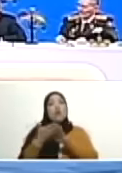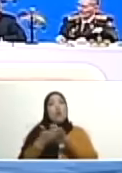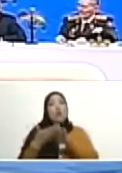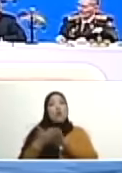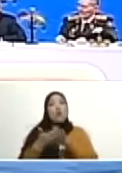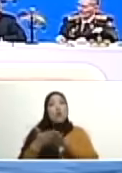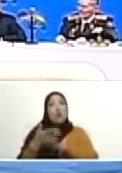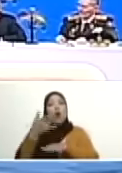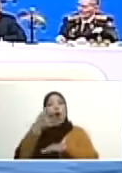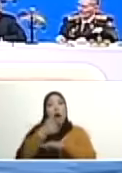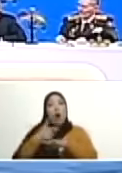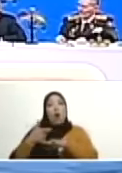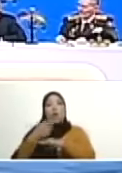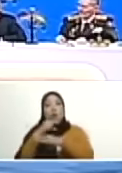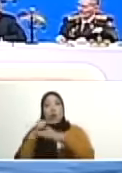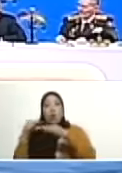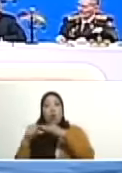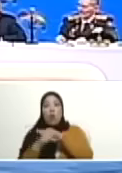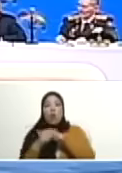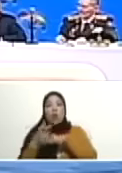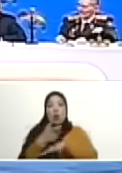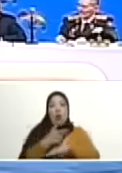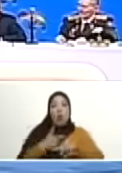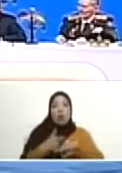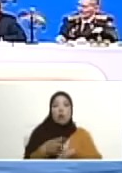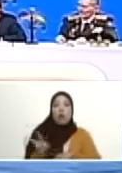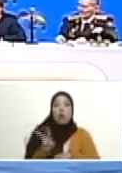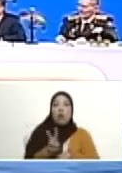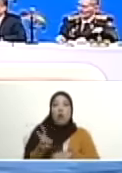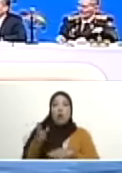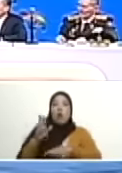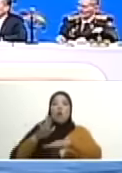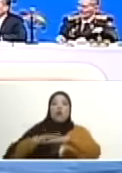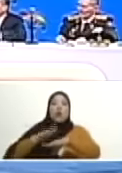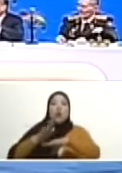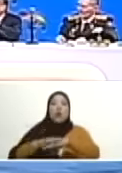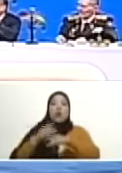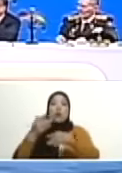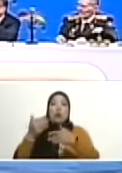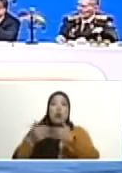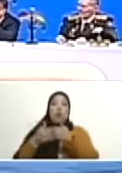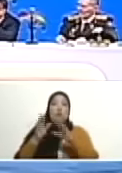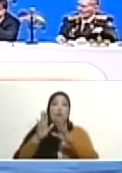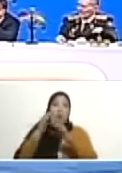que su gobierno y el gobierno de Venezuela soliciten conjuntamente que se abstenga de hacerlo.